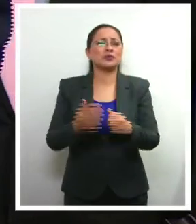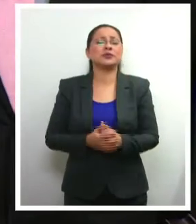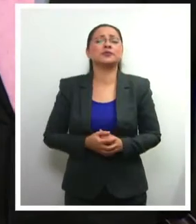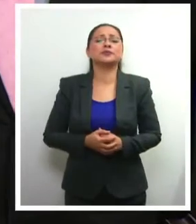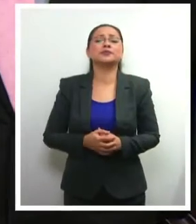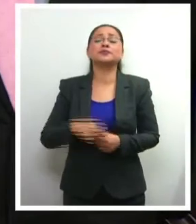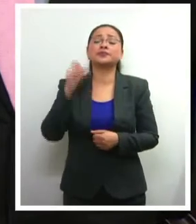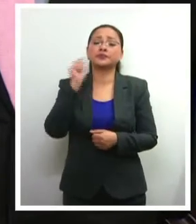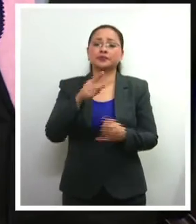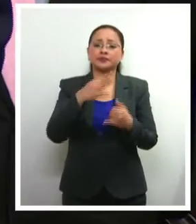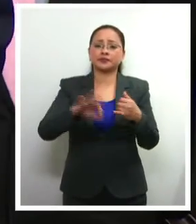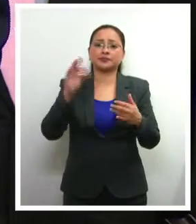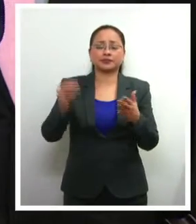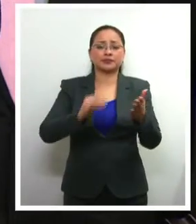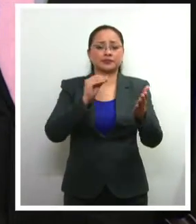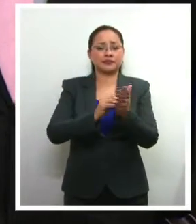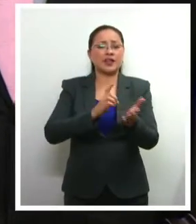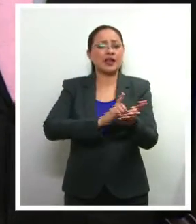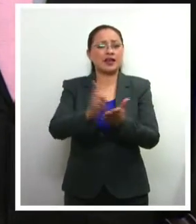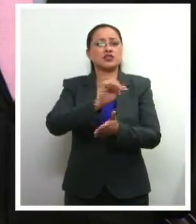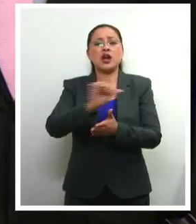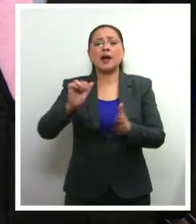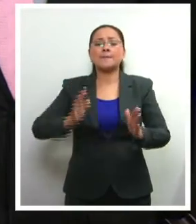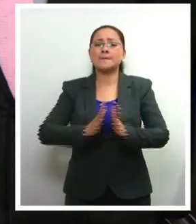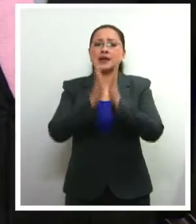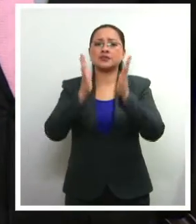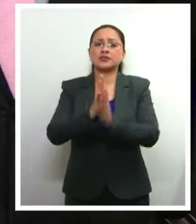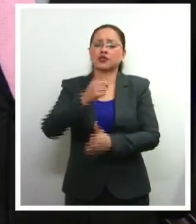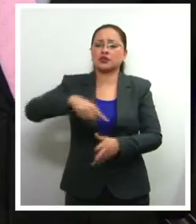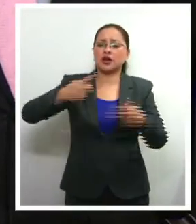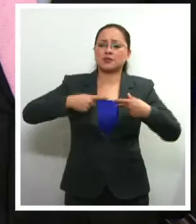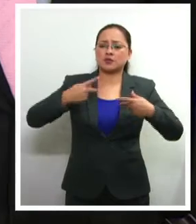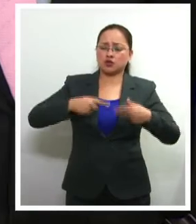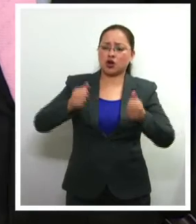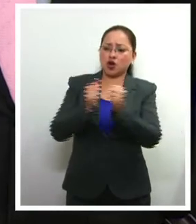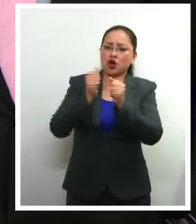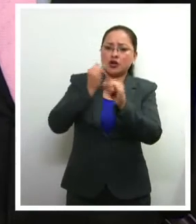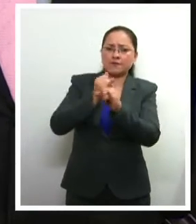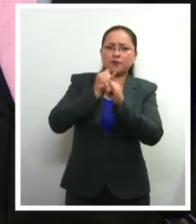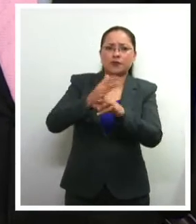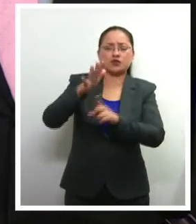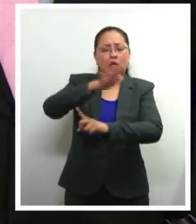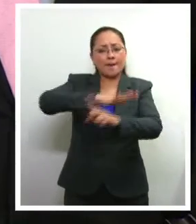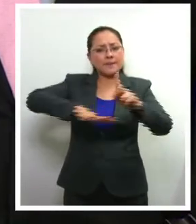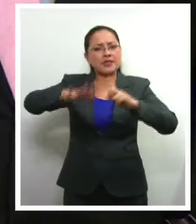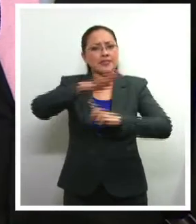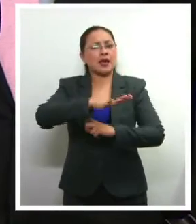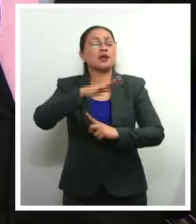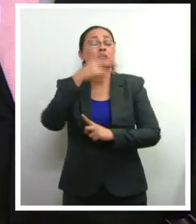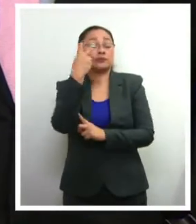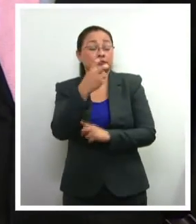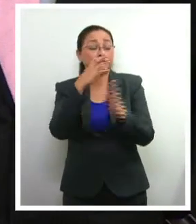el derecho a la participación ciudadana e información medioambiental.